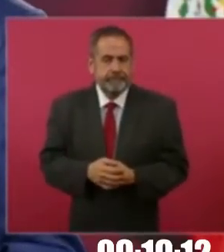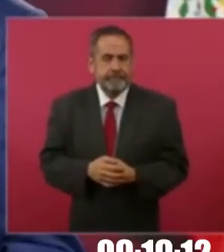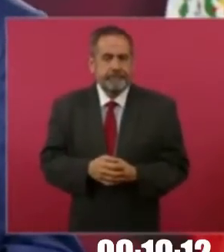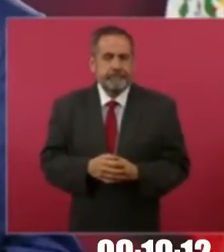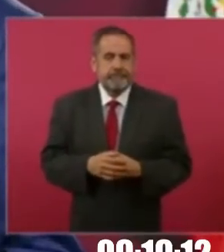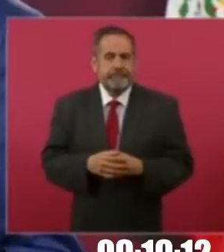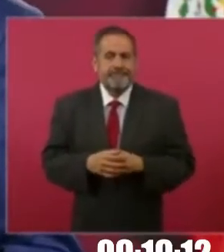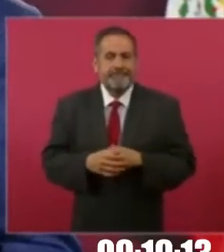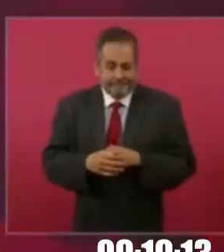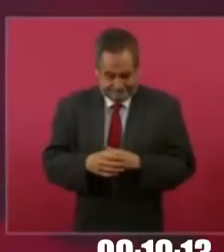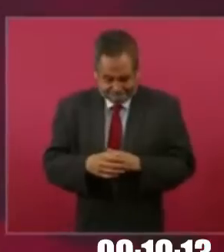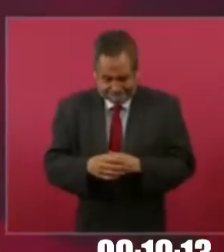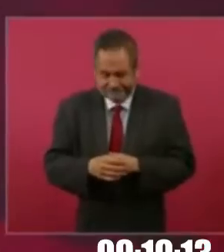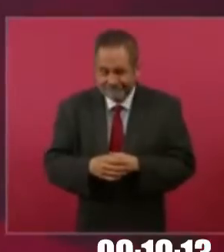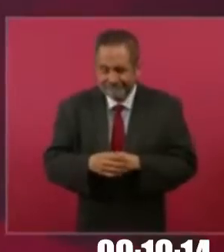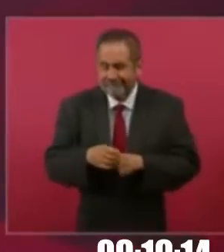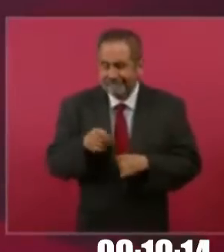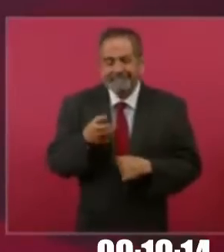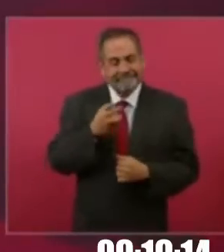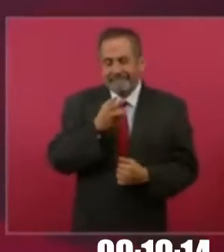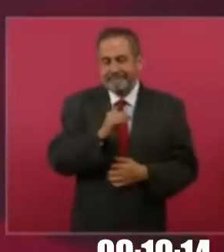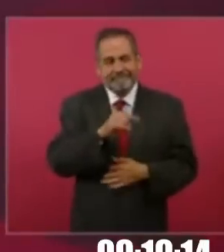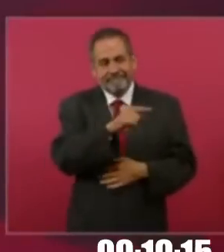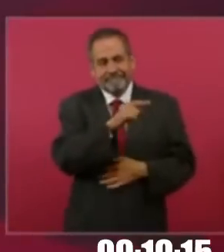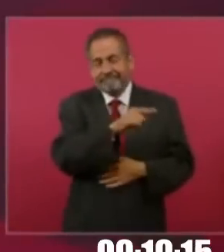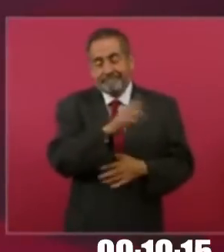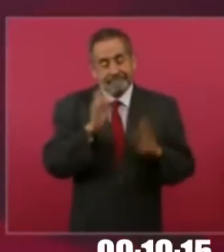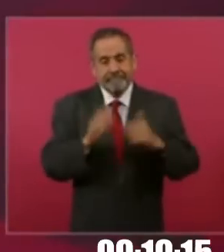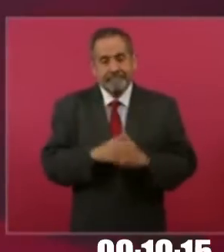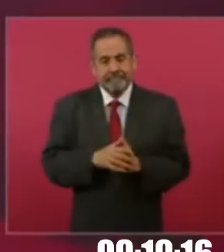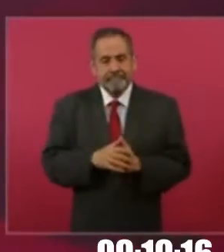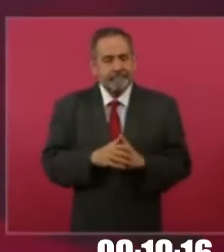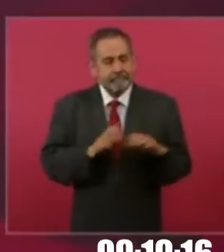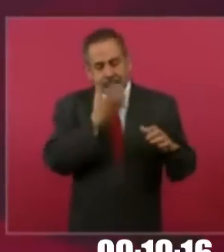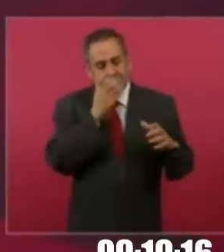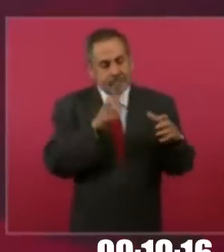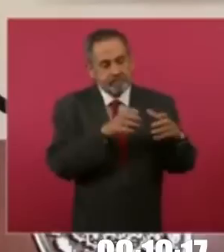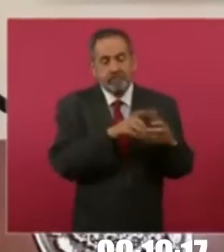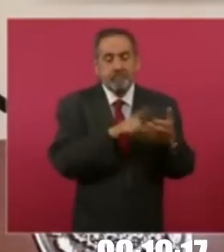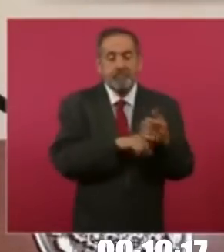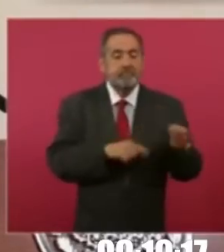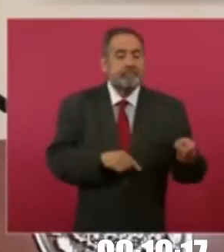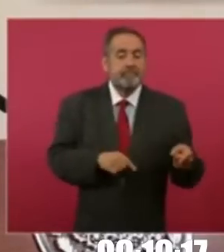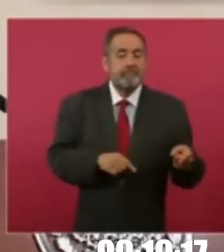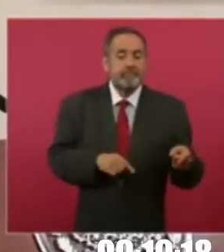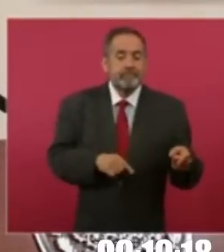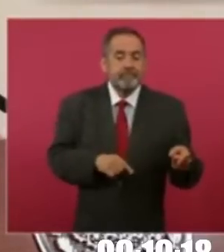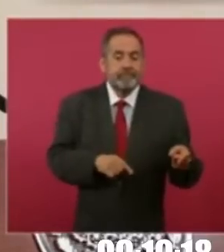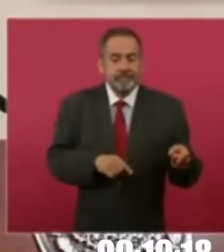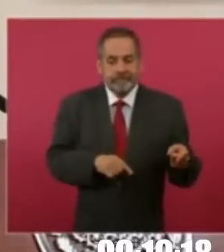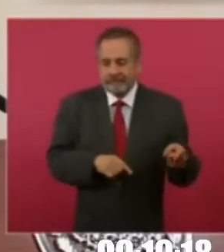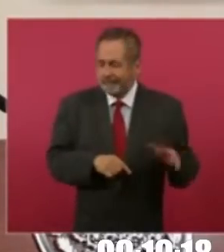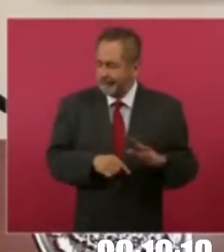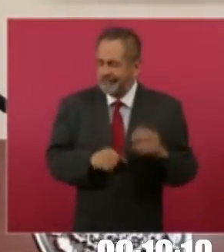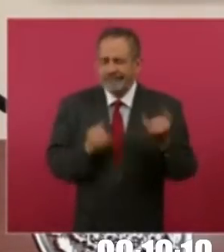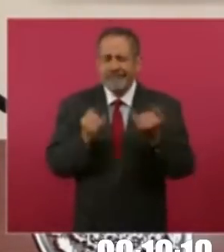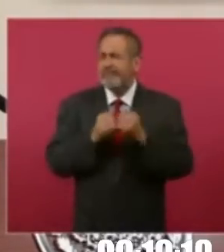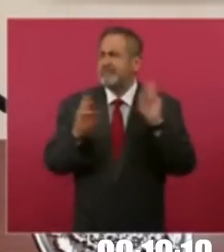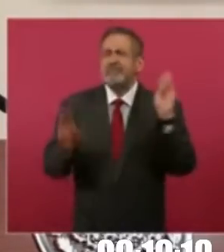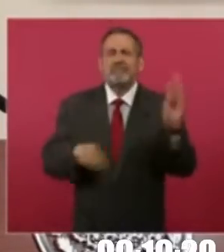y empiezan porque así son los conservadores en